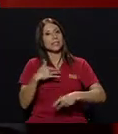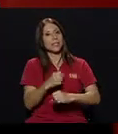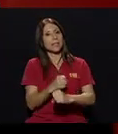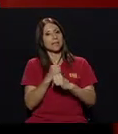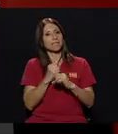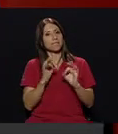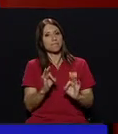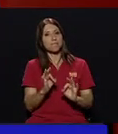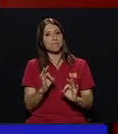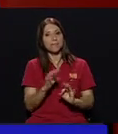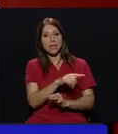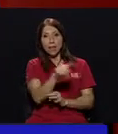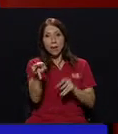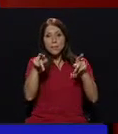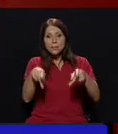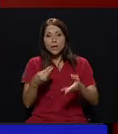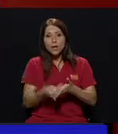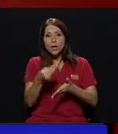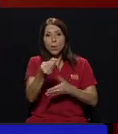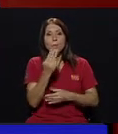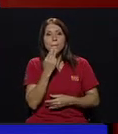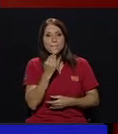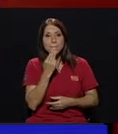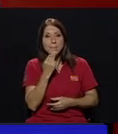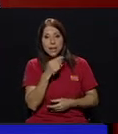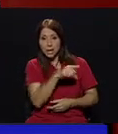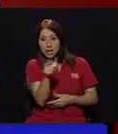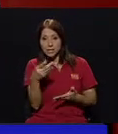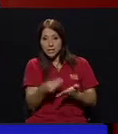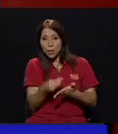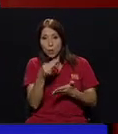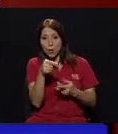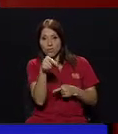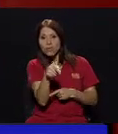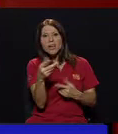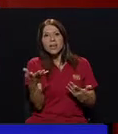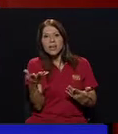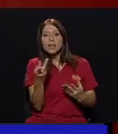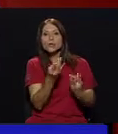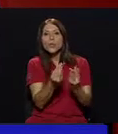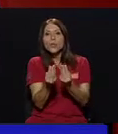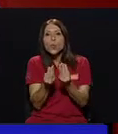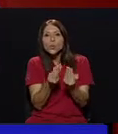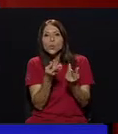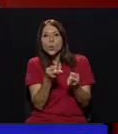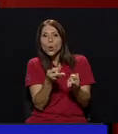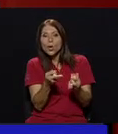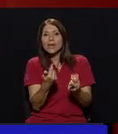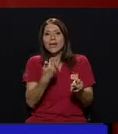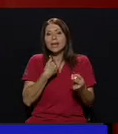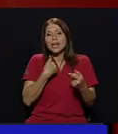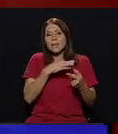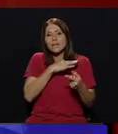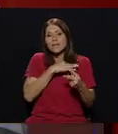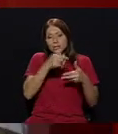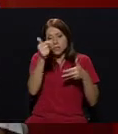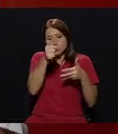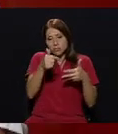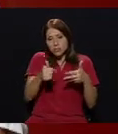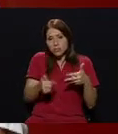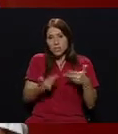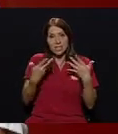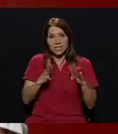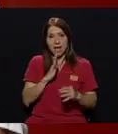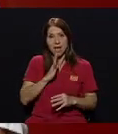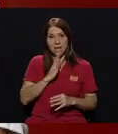consumidor de miel que el producto que está comprando es un producto que va a tener todos estos beneficios